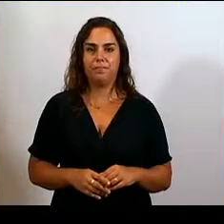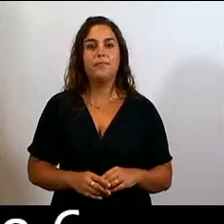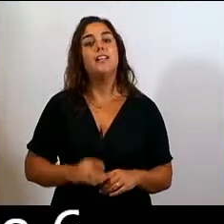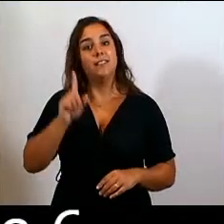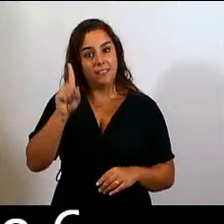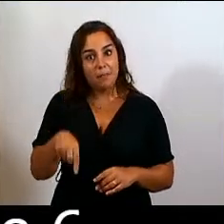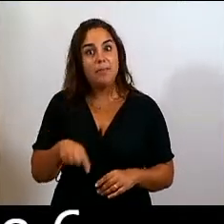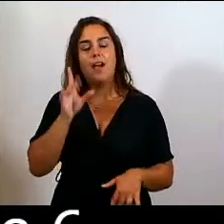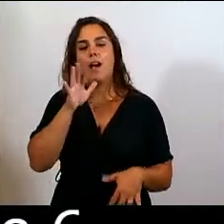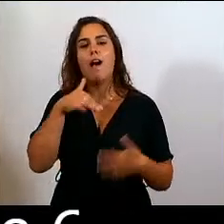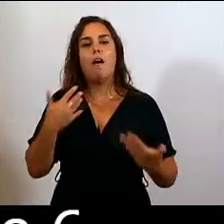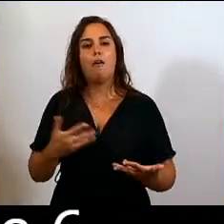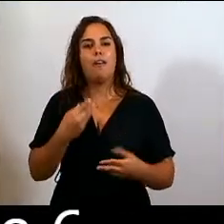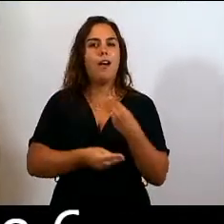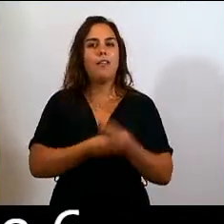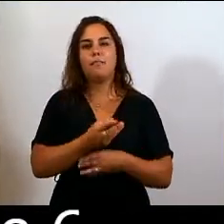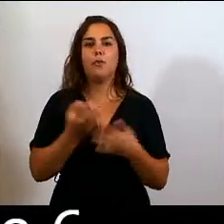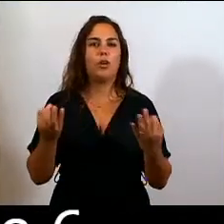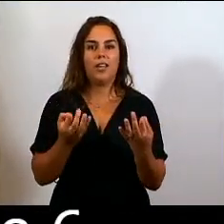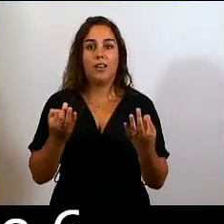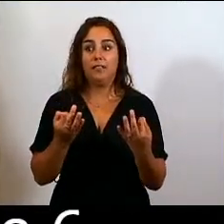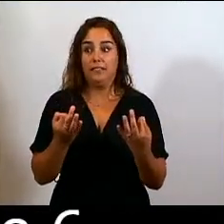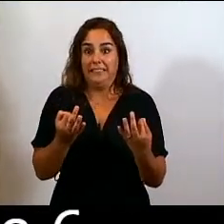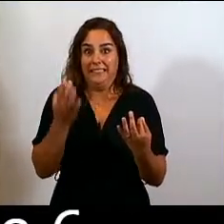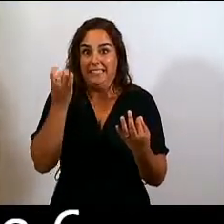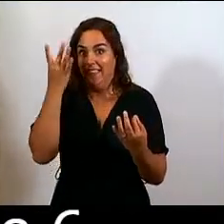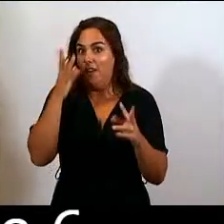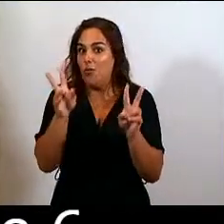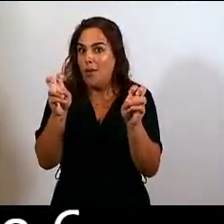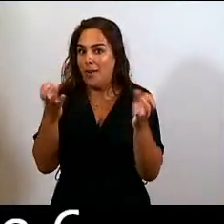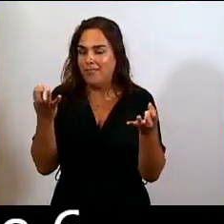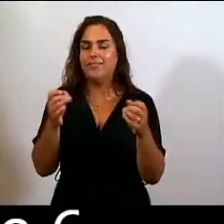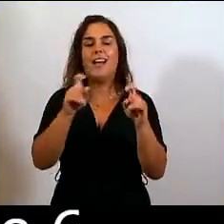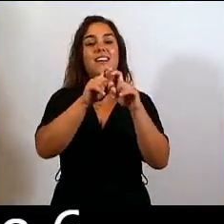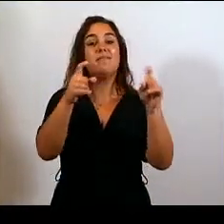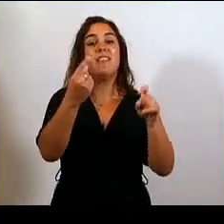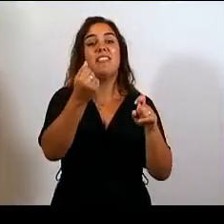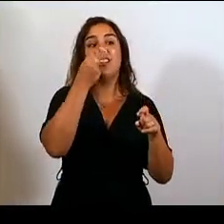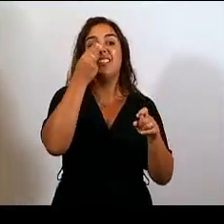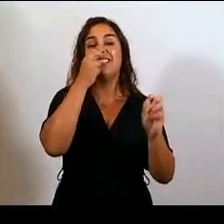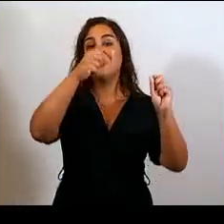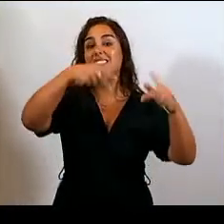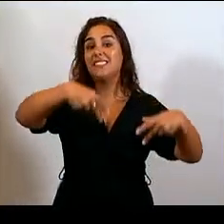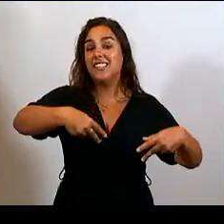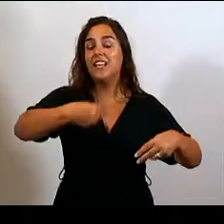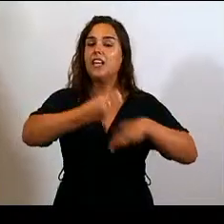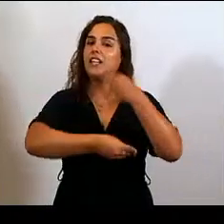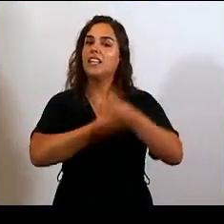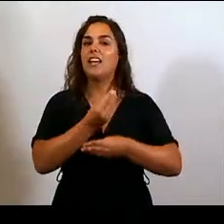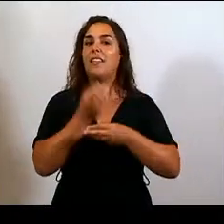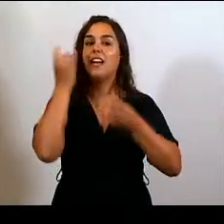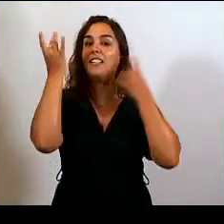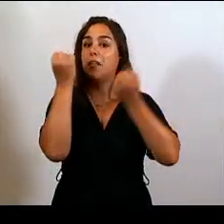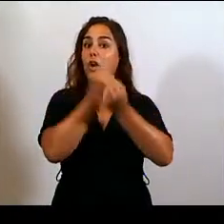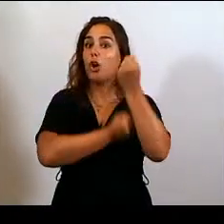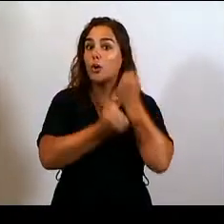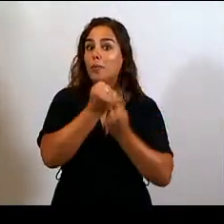podrán optar a ellas, como novedad, las entidades sin ánimo de lucro que desarrollen una actividad